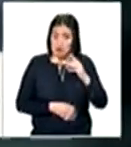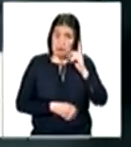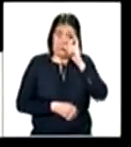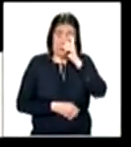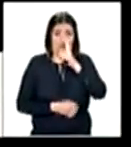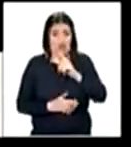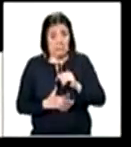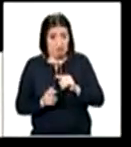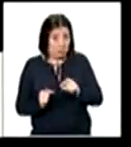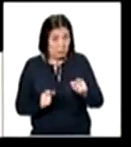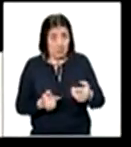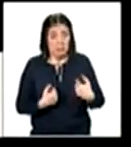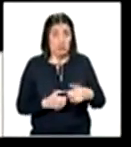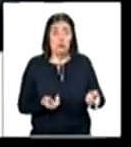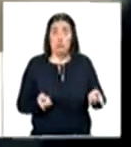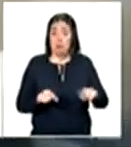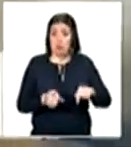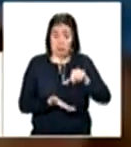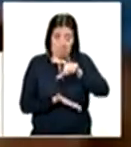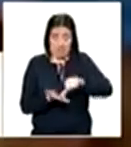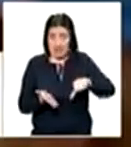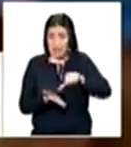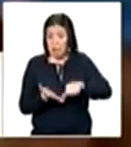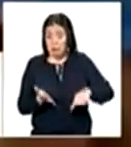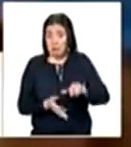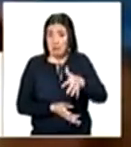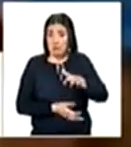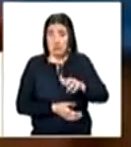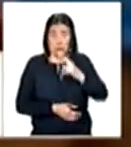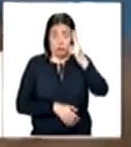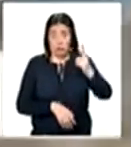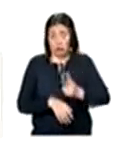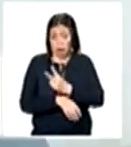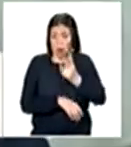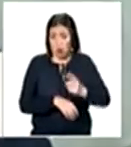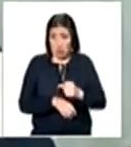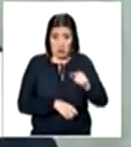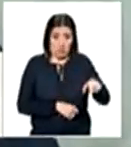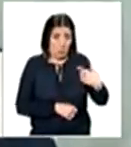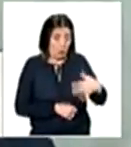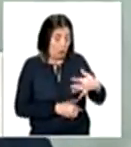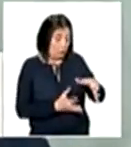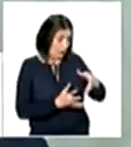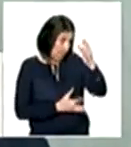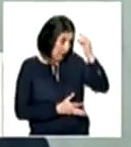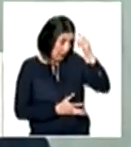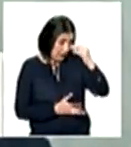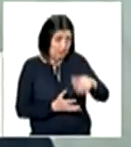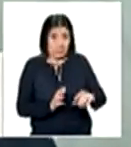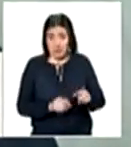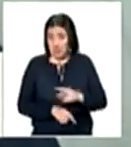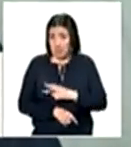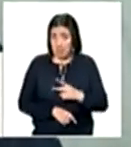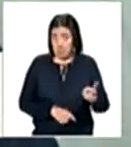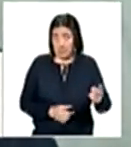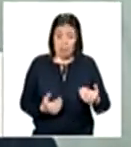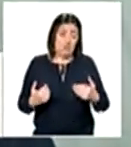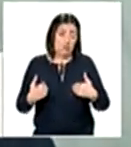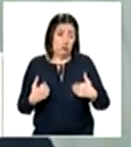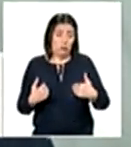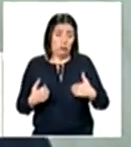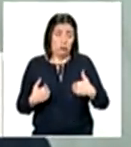que se presentaron durante el procedimiento que duró aproximadamente 2 horas. El aprendizaje es bilateral, ¿no? Para los veterinarios